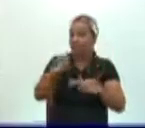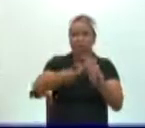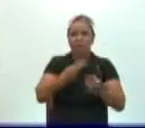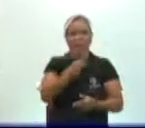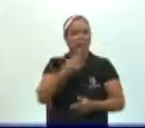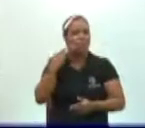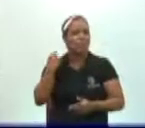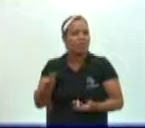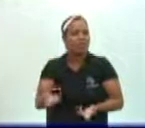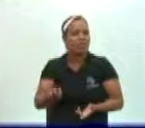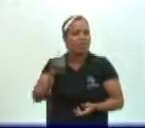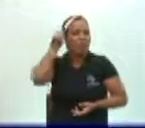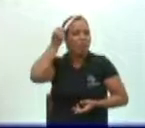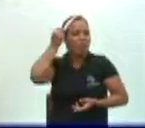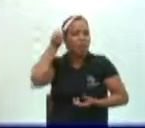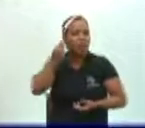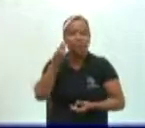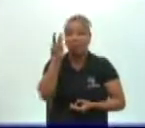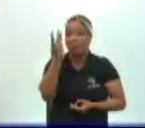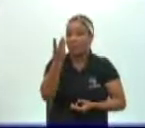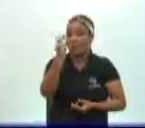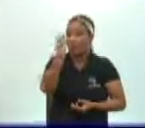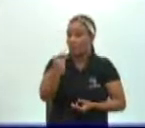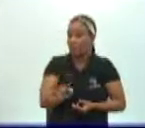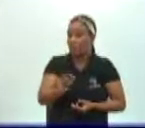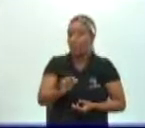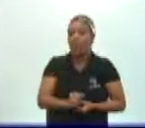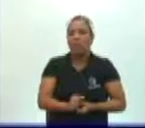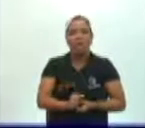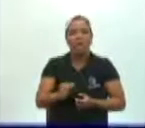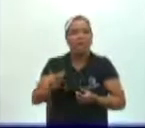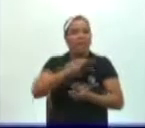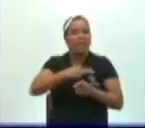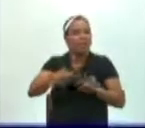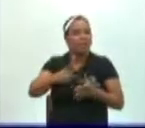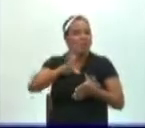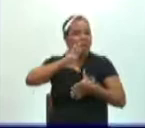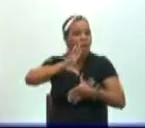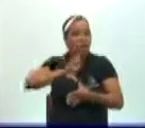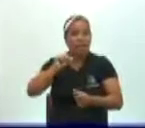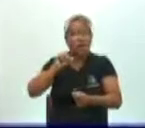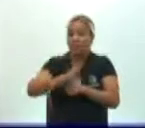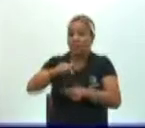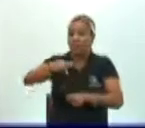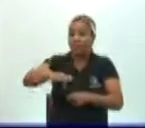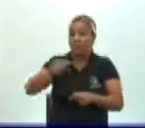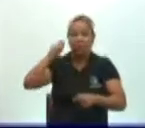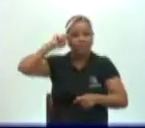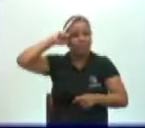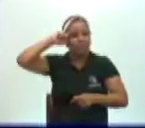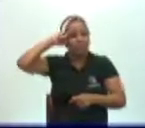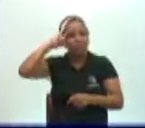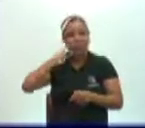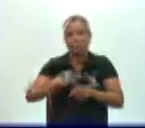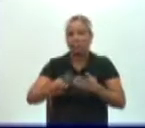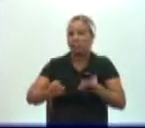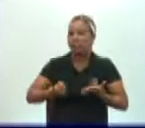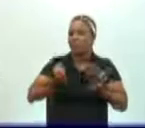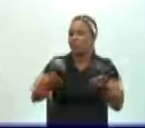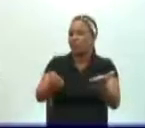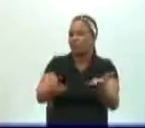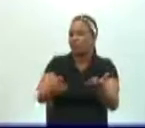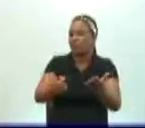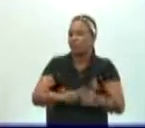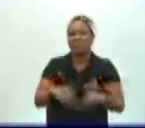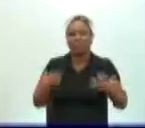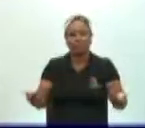valoración más bien que hace Martí de estas personalidades de la historia americana y a partir de ahí puedan elaborar una actividad conmemorativa. ¿Qué es una actividad conmemorativa?